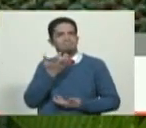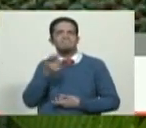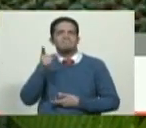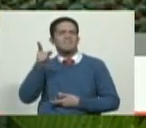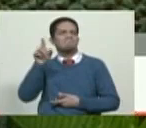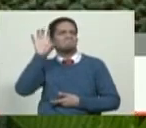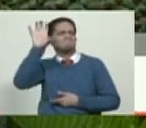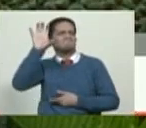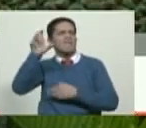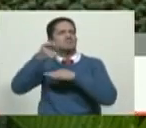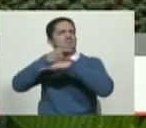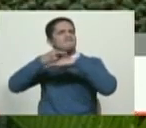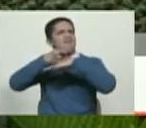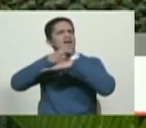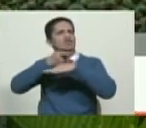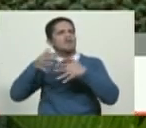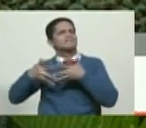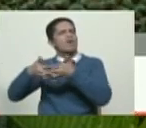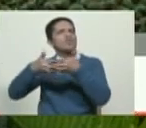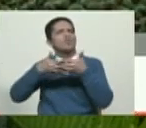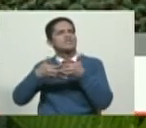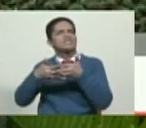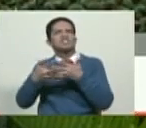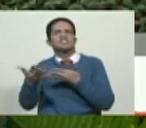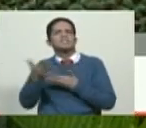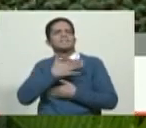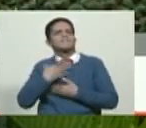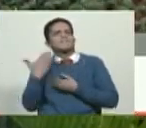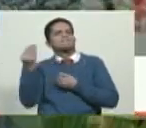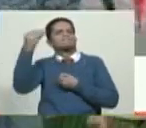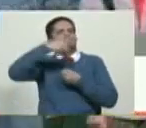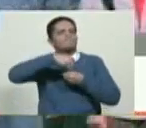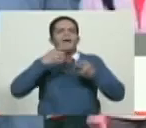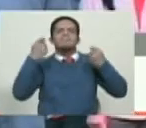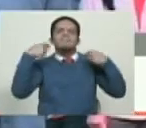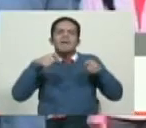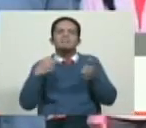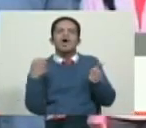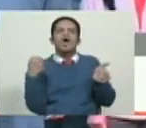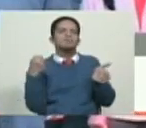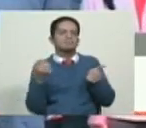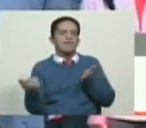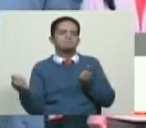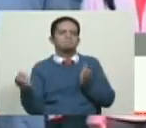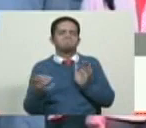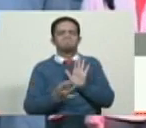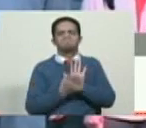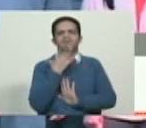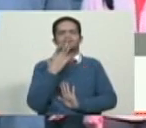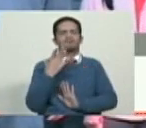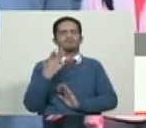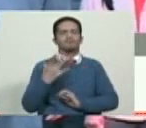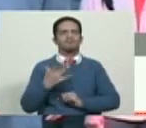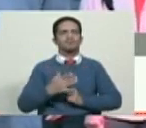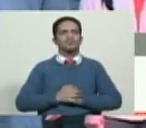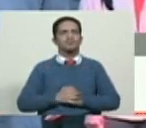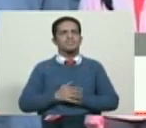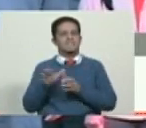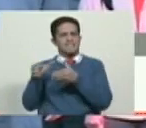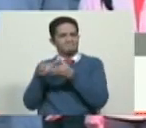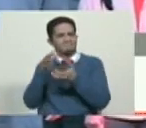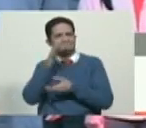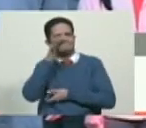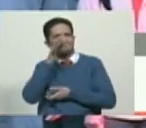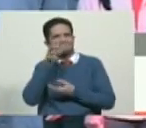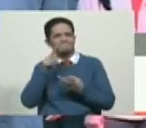Donald Trump, por el intento de golpe de Estado interno en Venezuela de la oligarquía mercenaria, de la